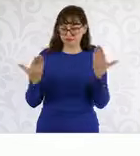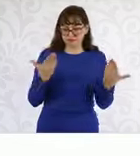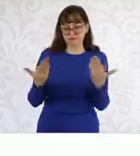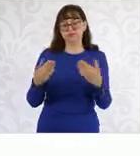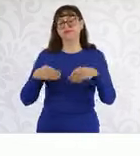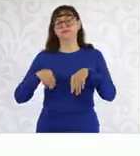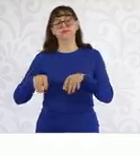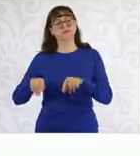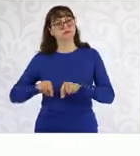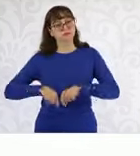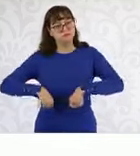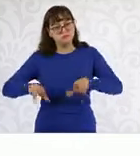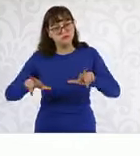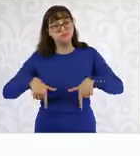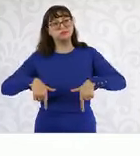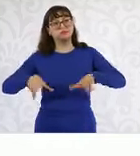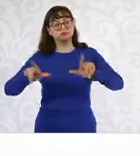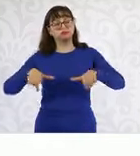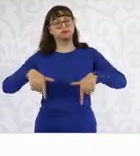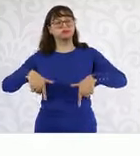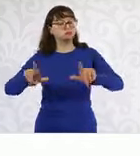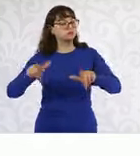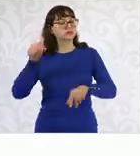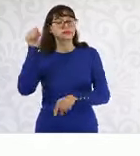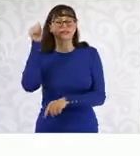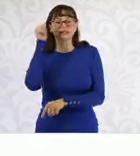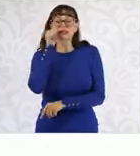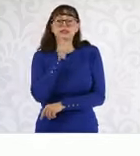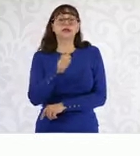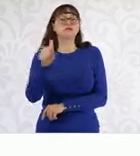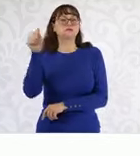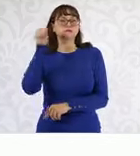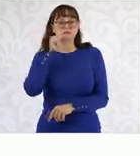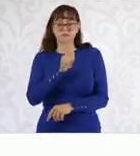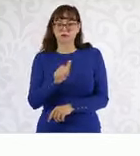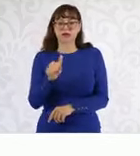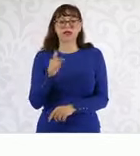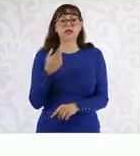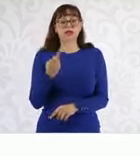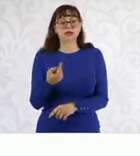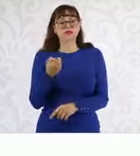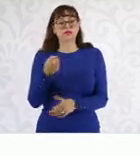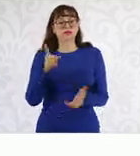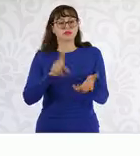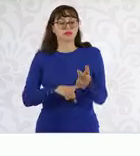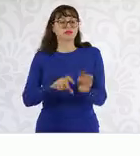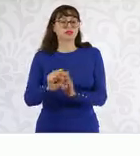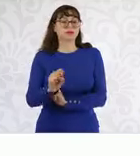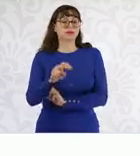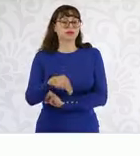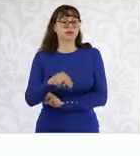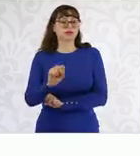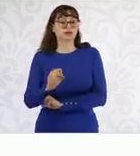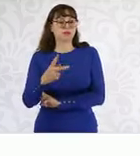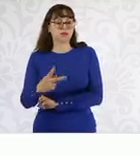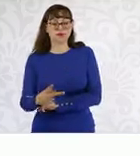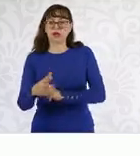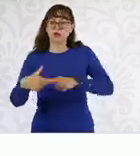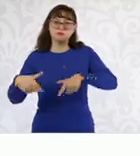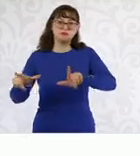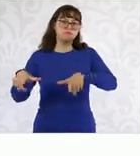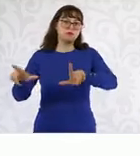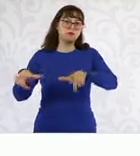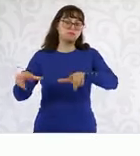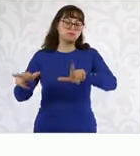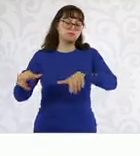posteriormente en la página del Secretariado Ejecutivo del Sistema Nacional de Seguridad Pública. Siguiente lámina,